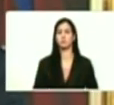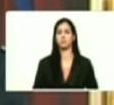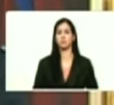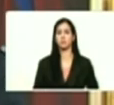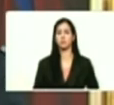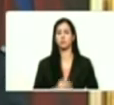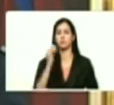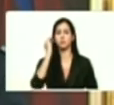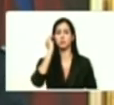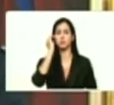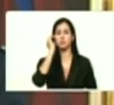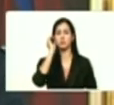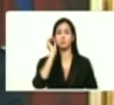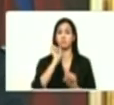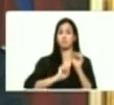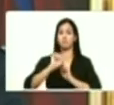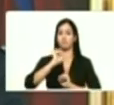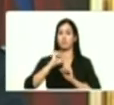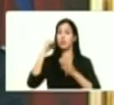en el combate pues